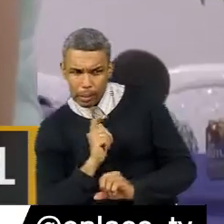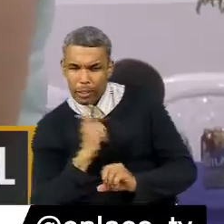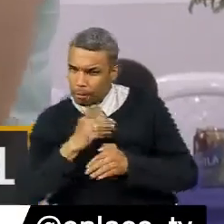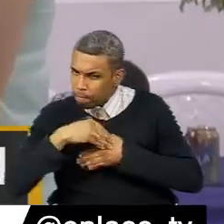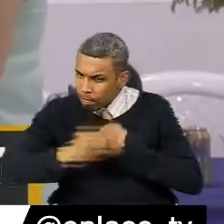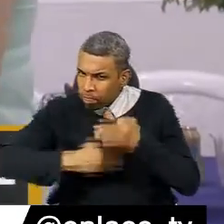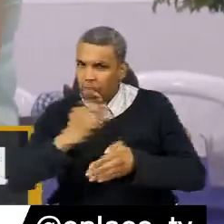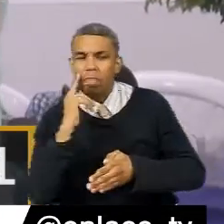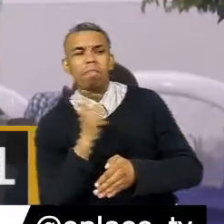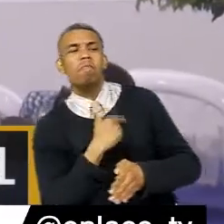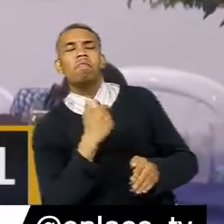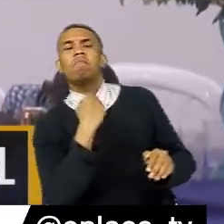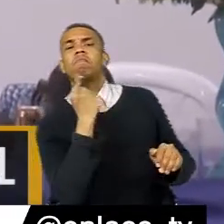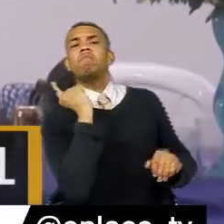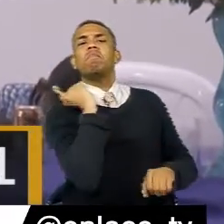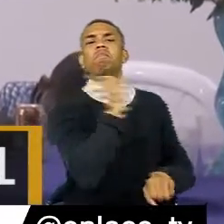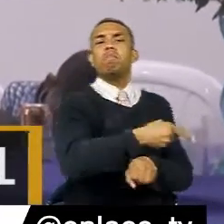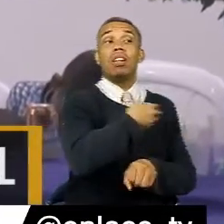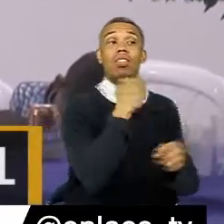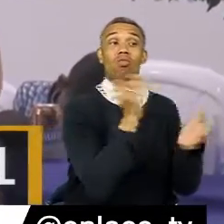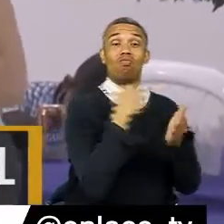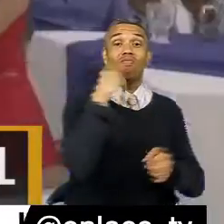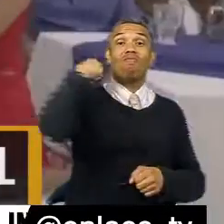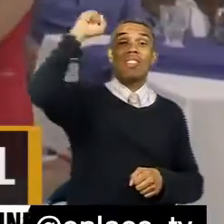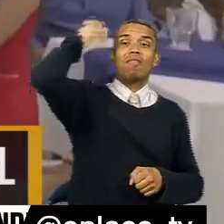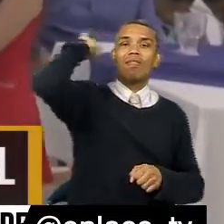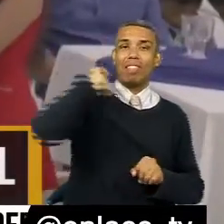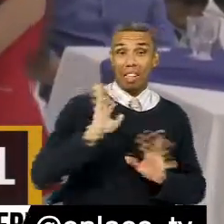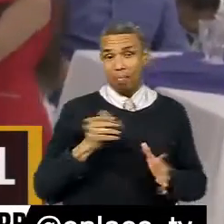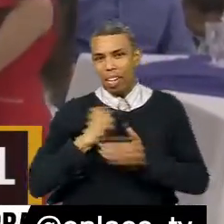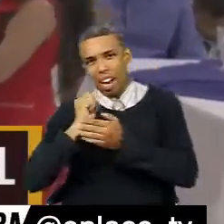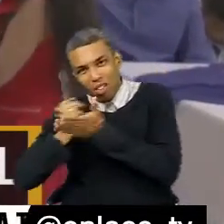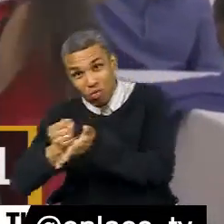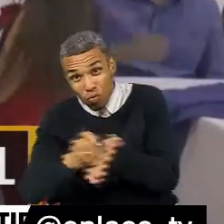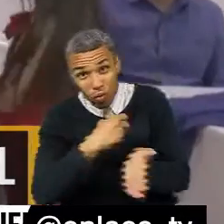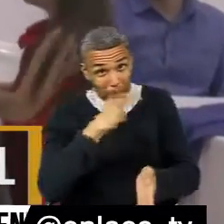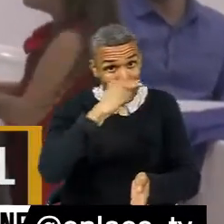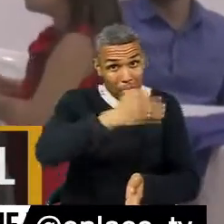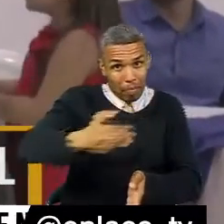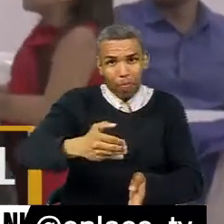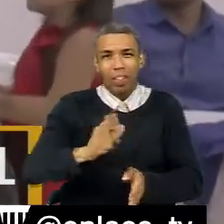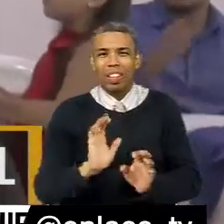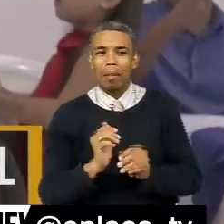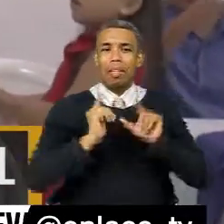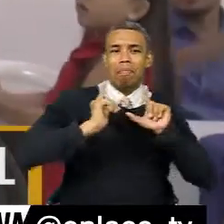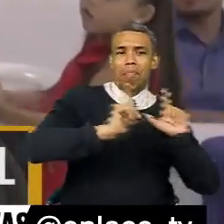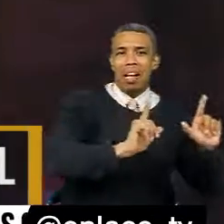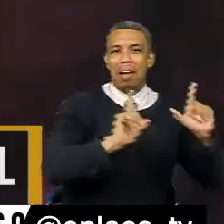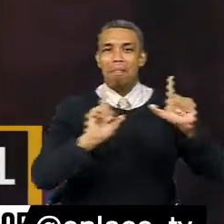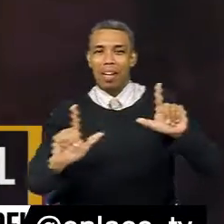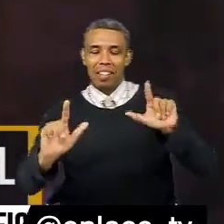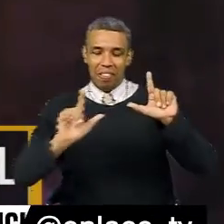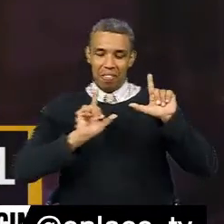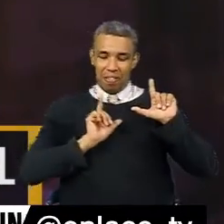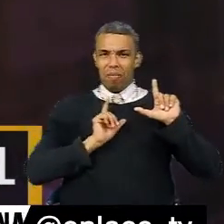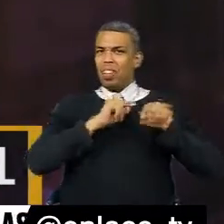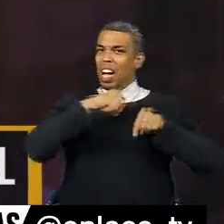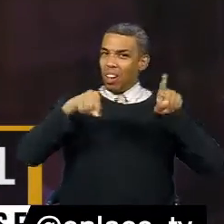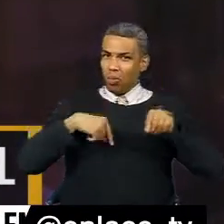especializado. En medio del encuentro de aniversario fueron entregados reconocimientos a los empleados más antiguos y destacados. Gracias al